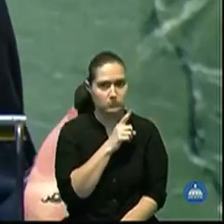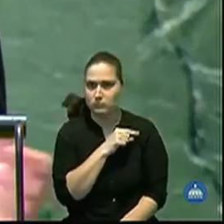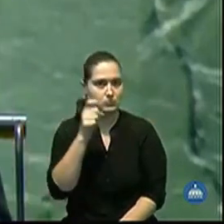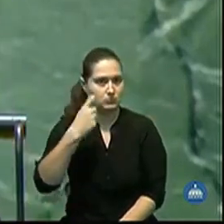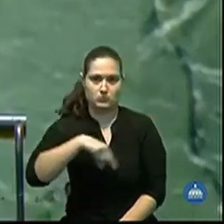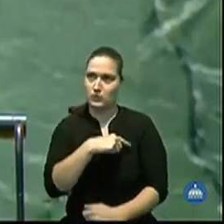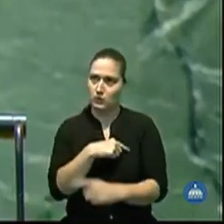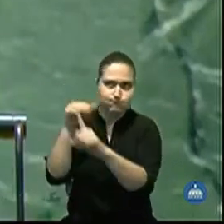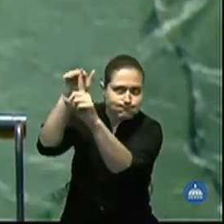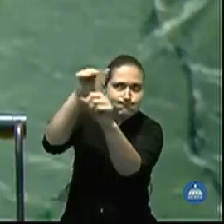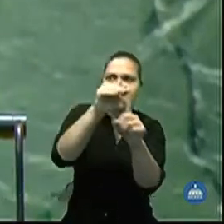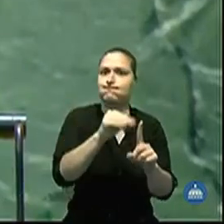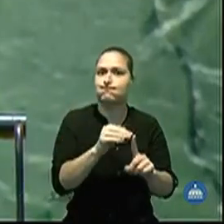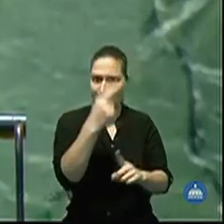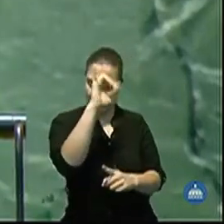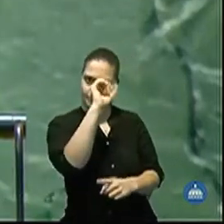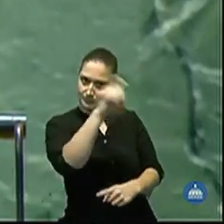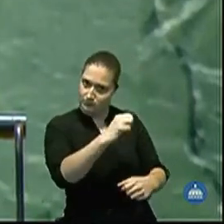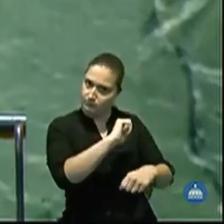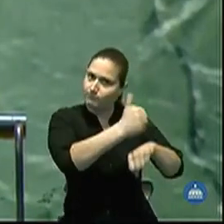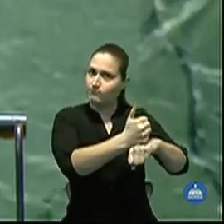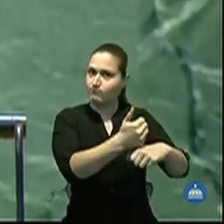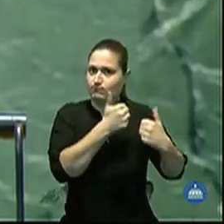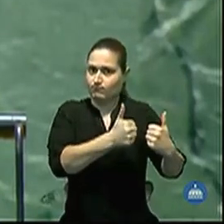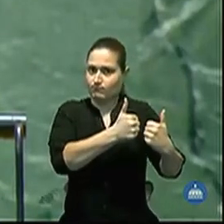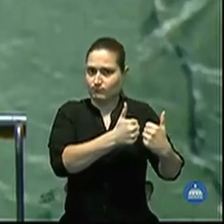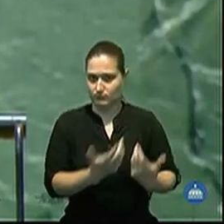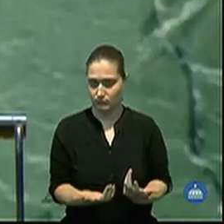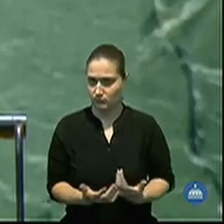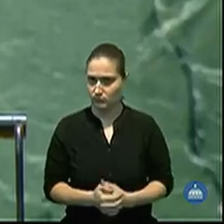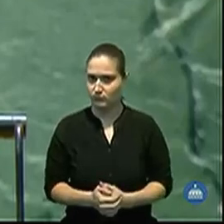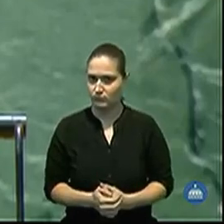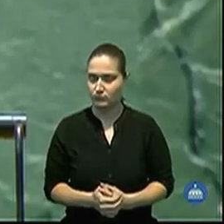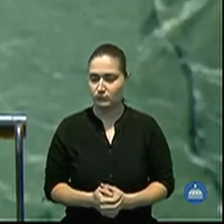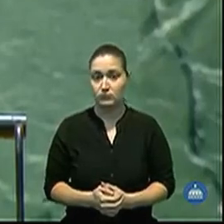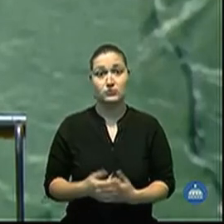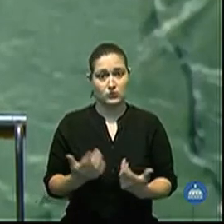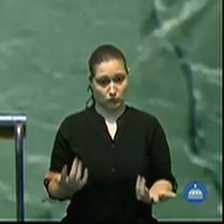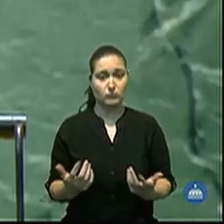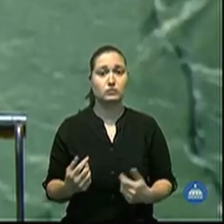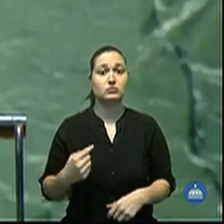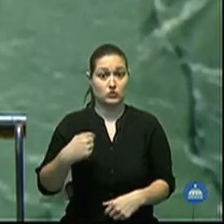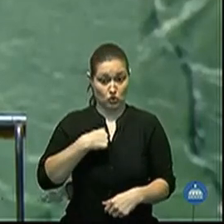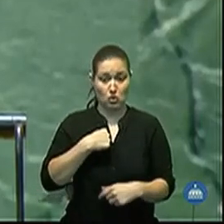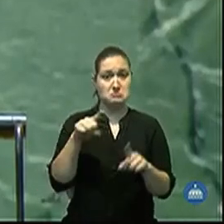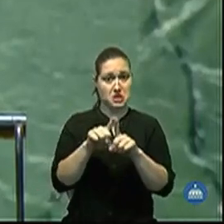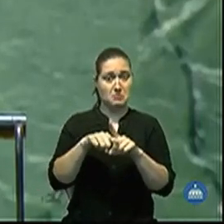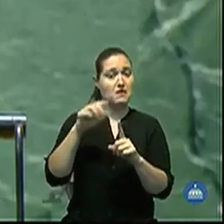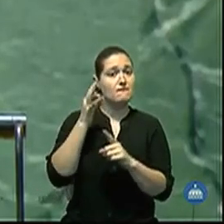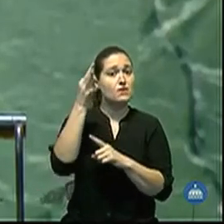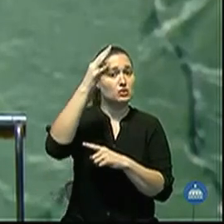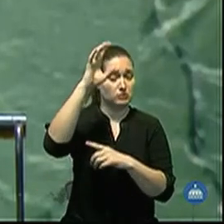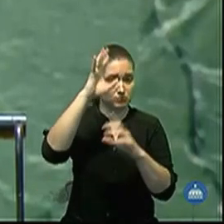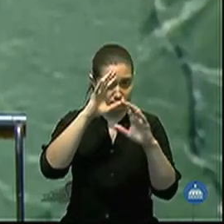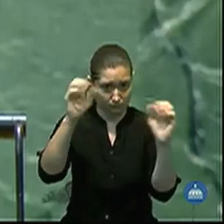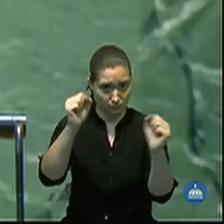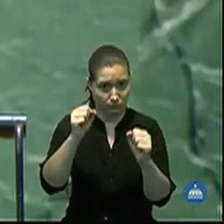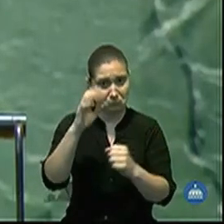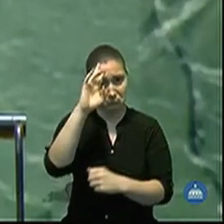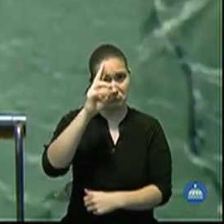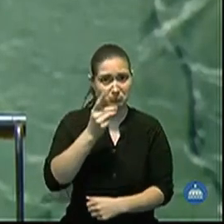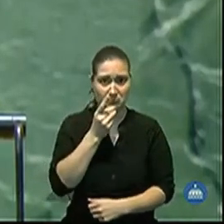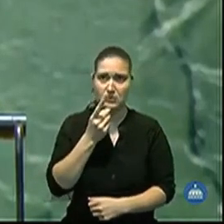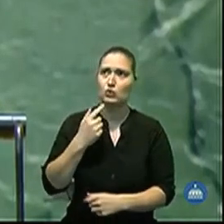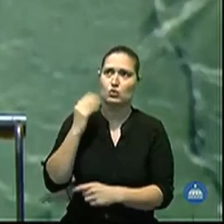Presidente, República Dominicana y el gobierno que presido seguirán colaborando con la comunidad internacional de manera solidaria